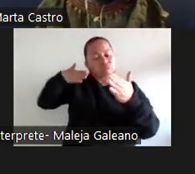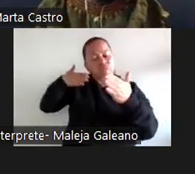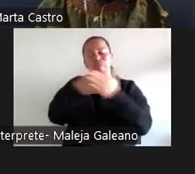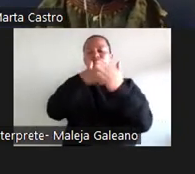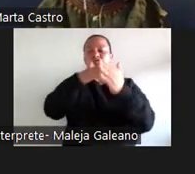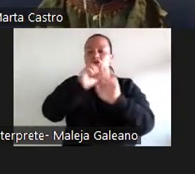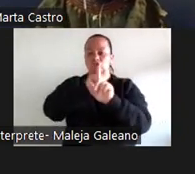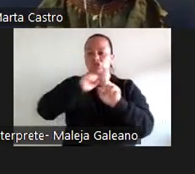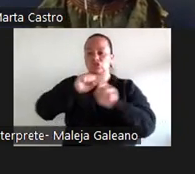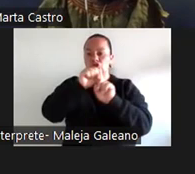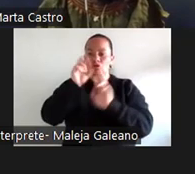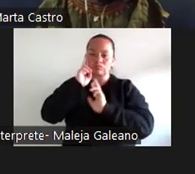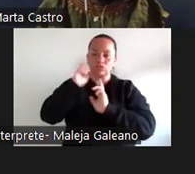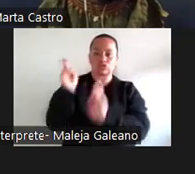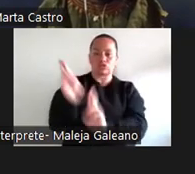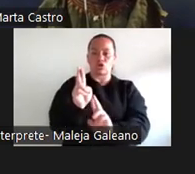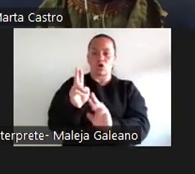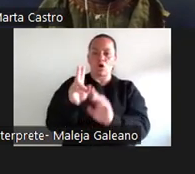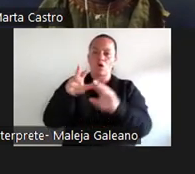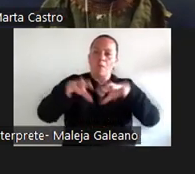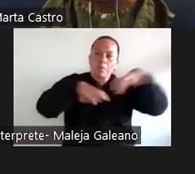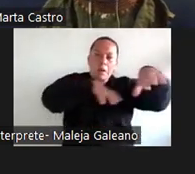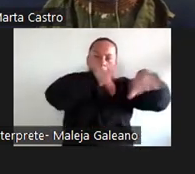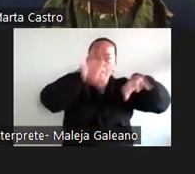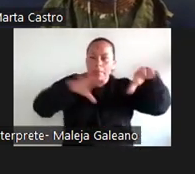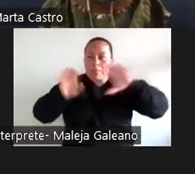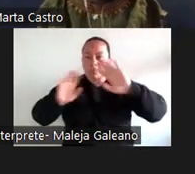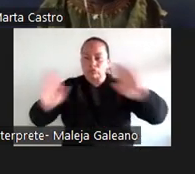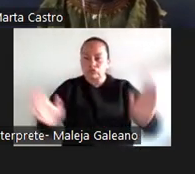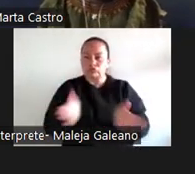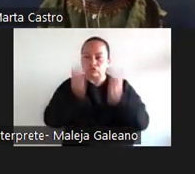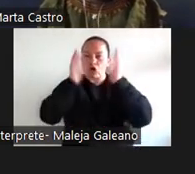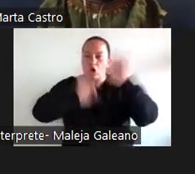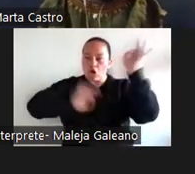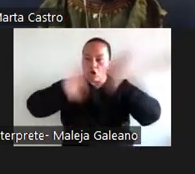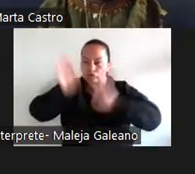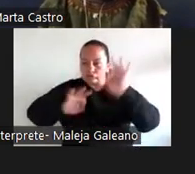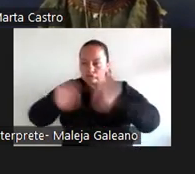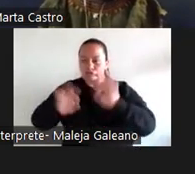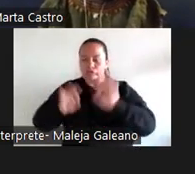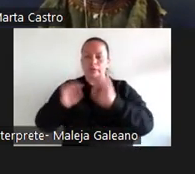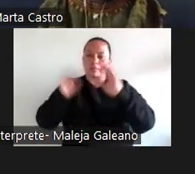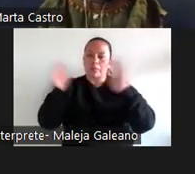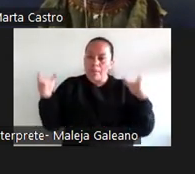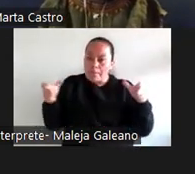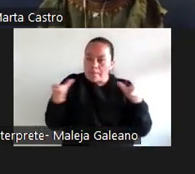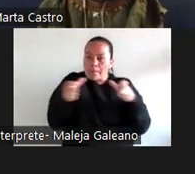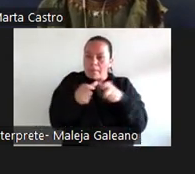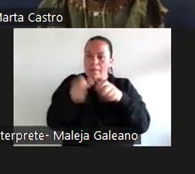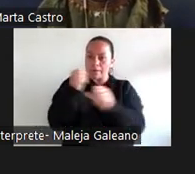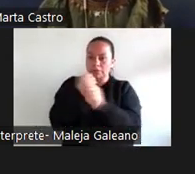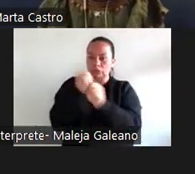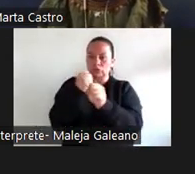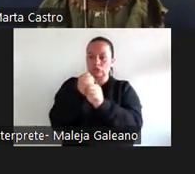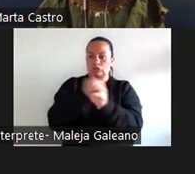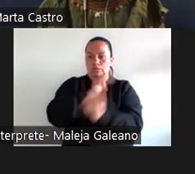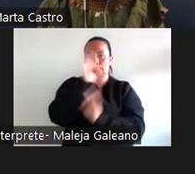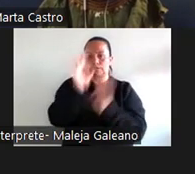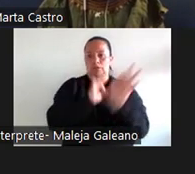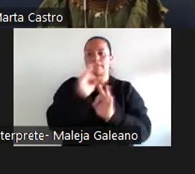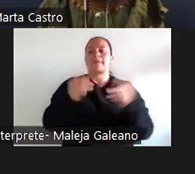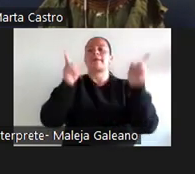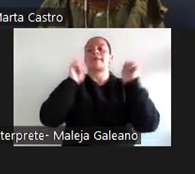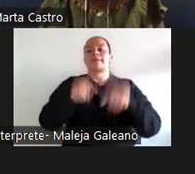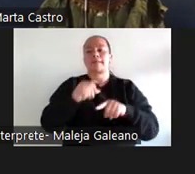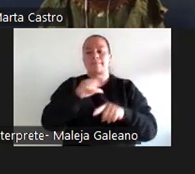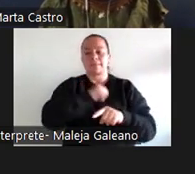reconocimiento la redistribución la reducción eh del trabajo de cuidados pues es también un